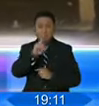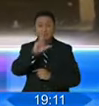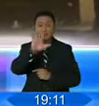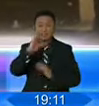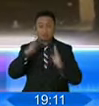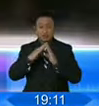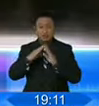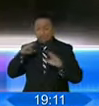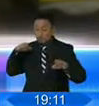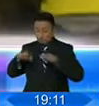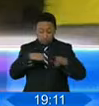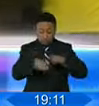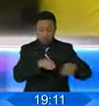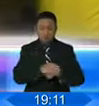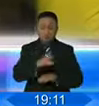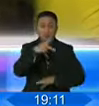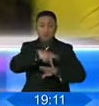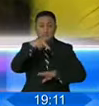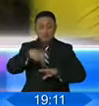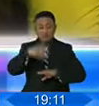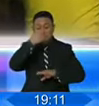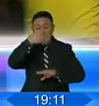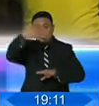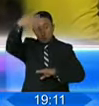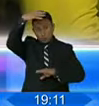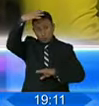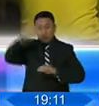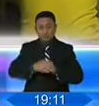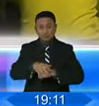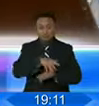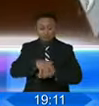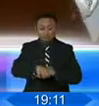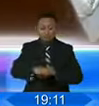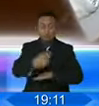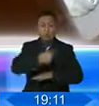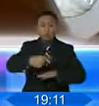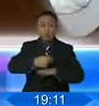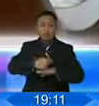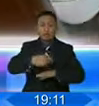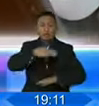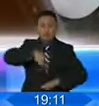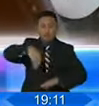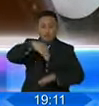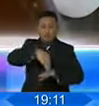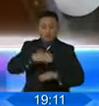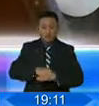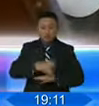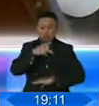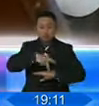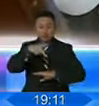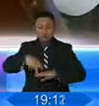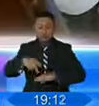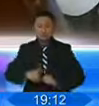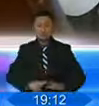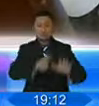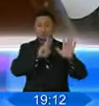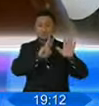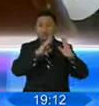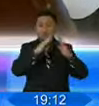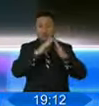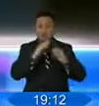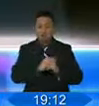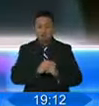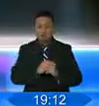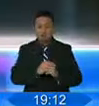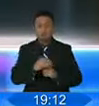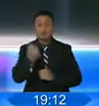25 inmuebles en las provincias de Pichincha, Santo Domingo de los Áchilas, Los Ríos, Guayas y Manabí. En Pichincha realizaron 7 intervenciones en sectores como